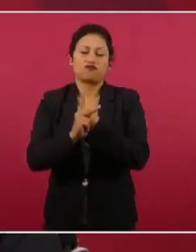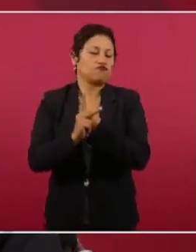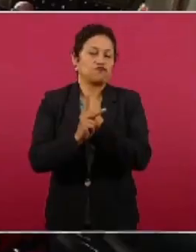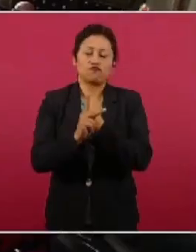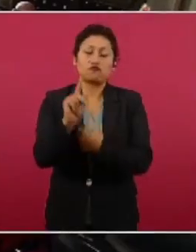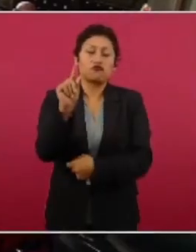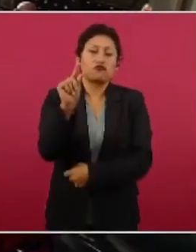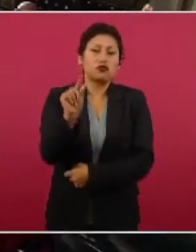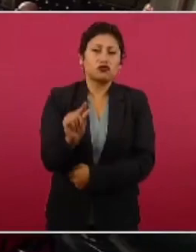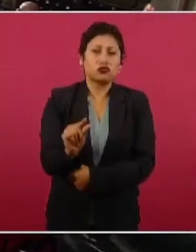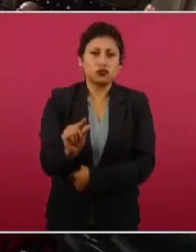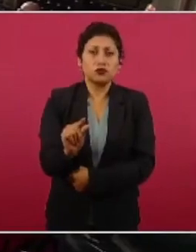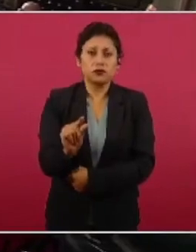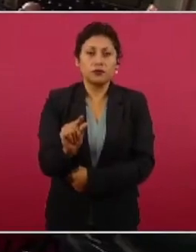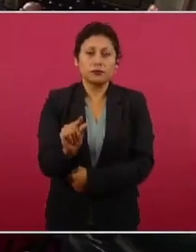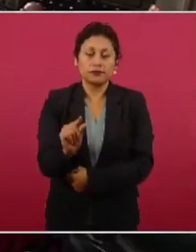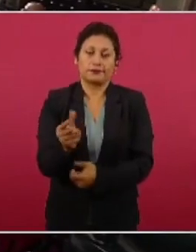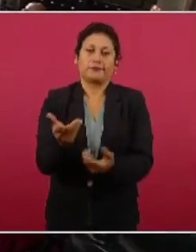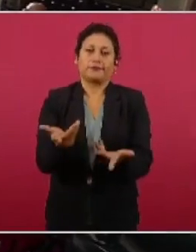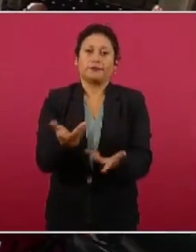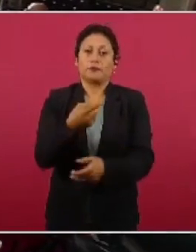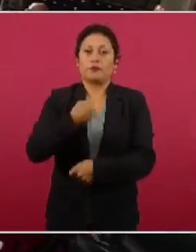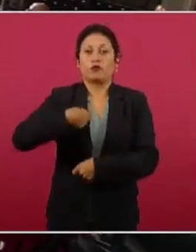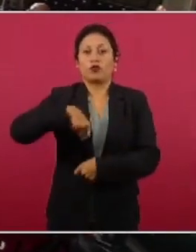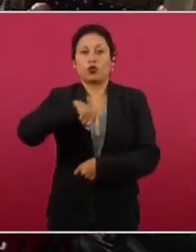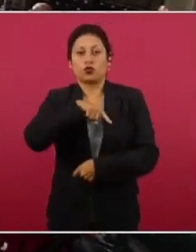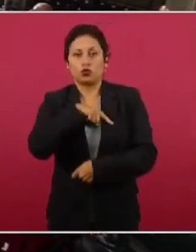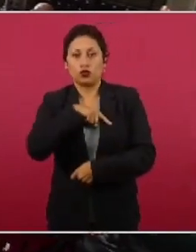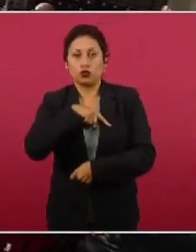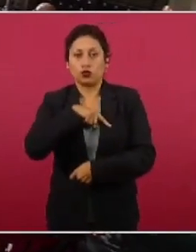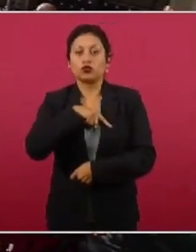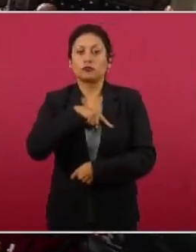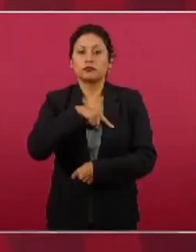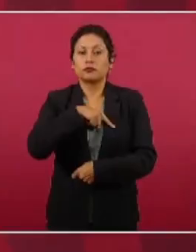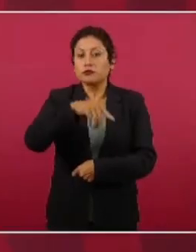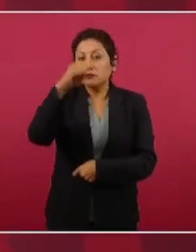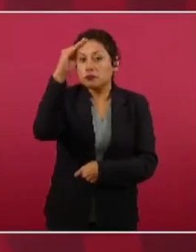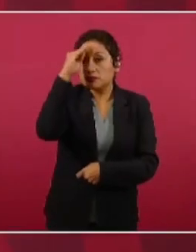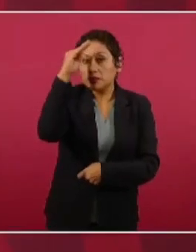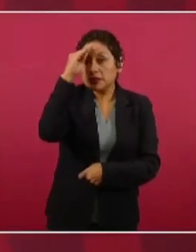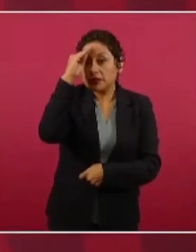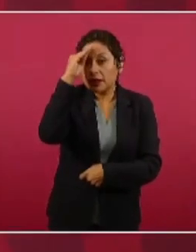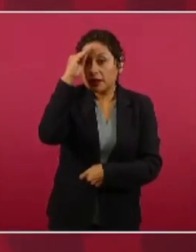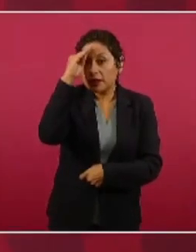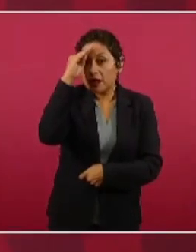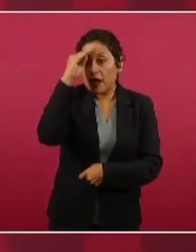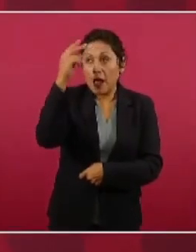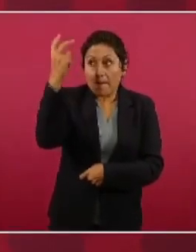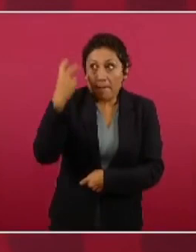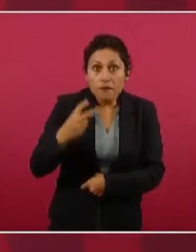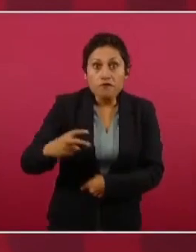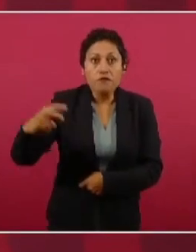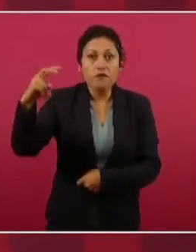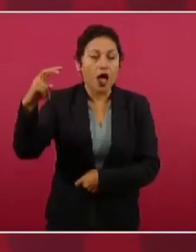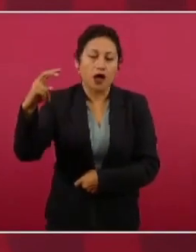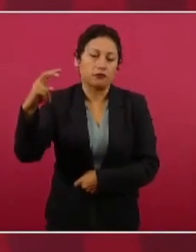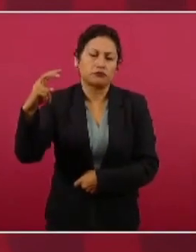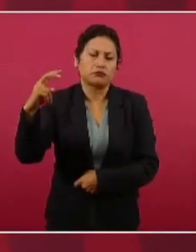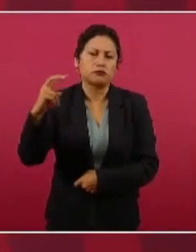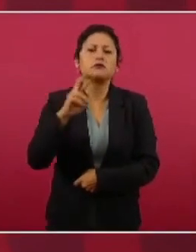O sea, vamos a procurar que toda la comunicación se haga por teléfono o